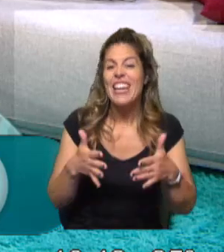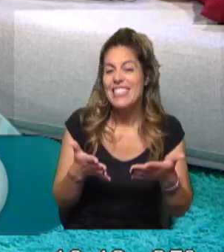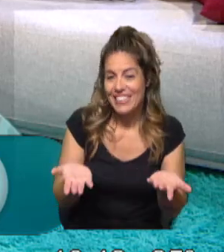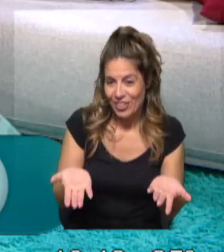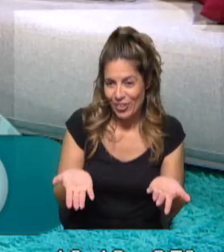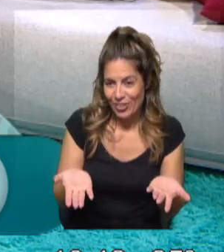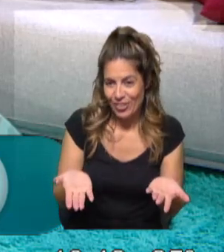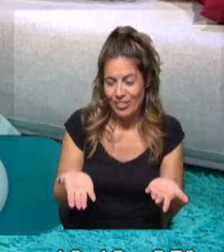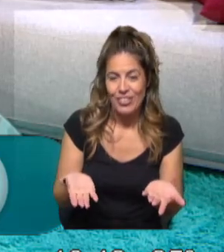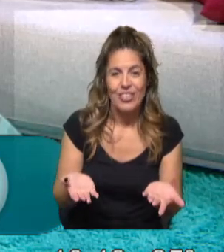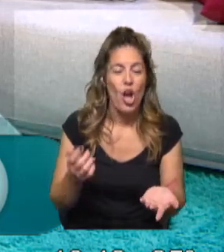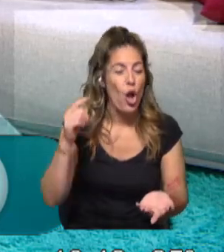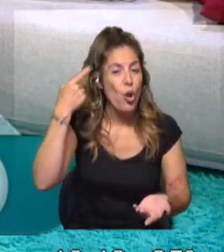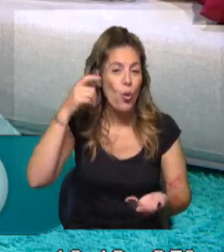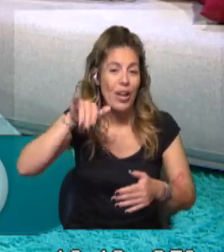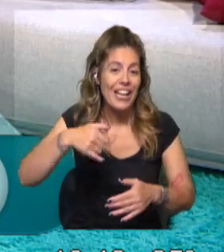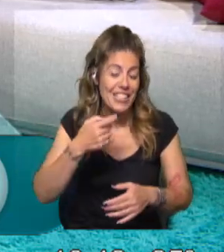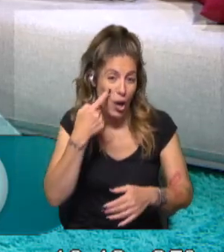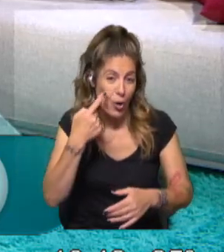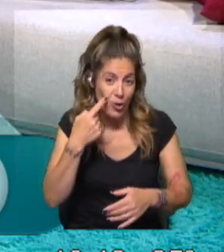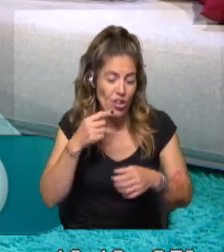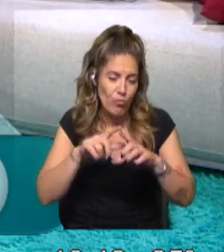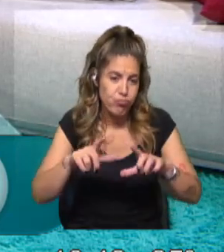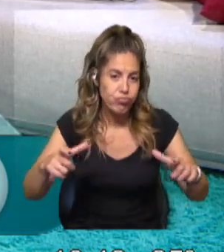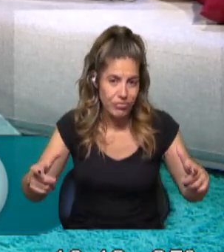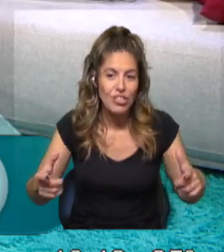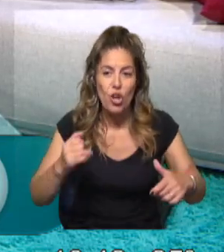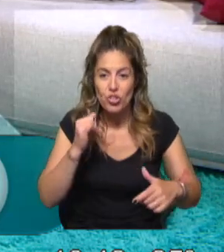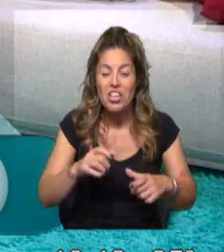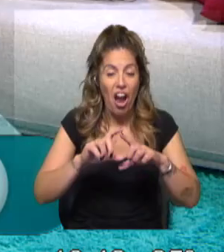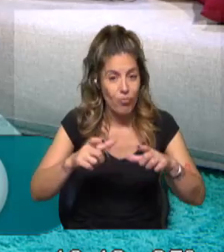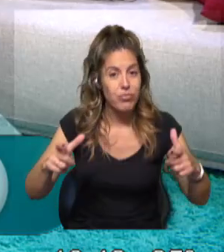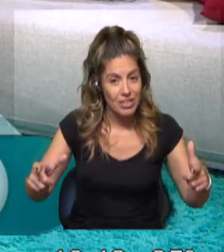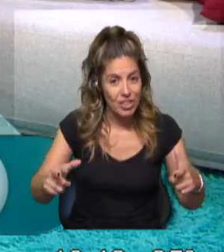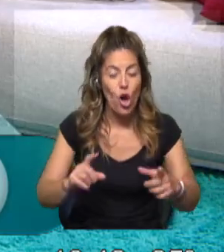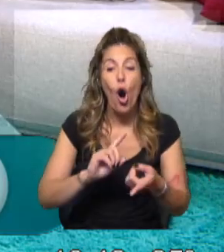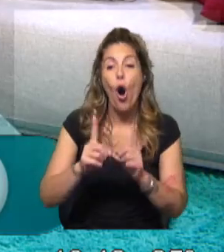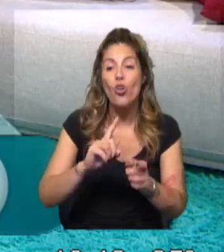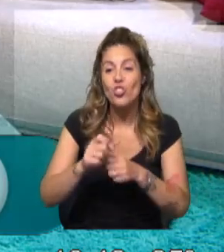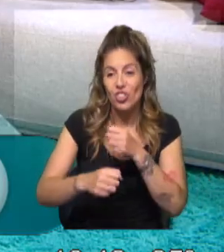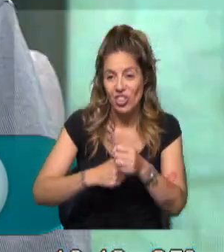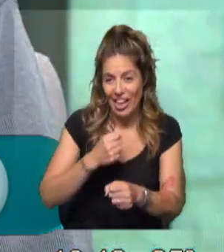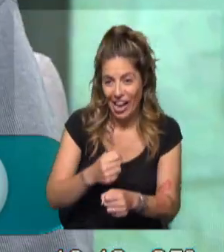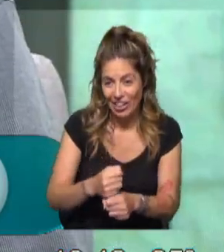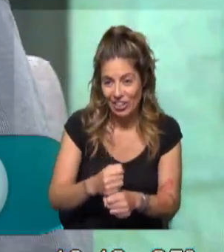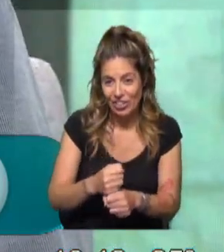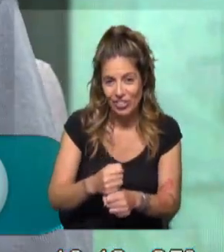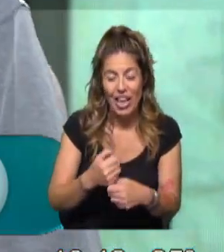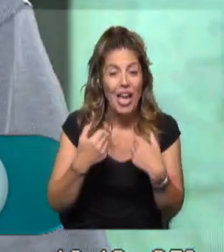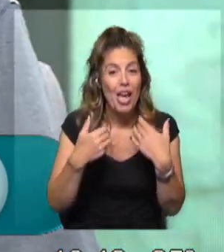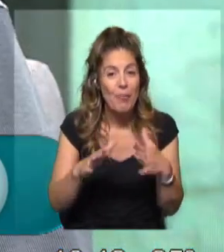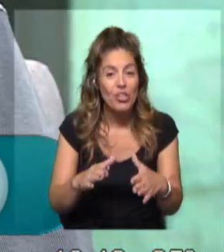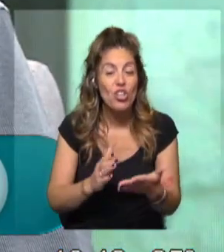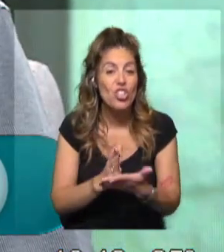locura? Y es una locura que ya conocemos. ¿Creció mucho? Años. Sí, sí, sí. Ha crecido mucho, son los 11 años. De que empezó, yo